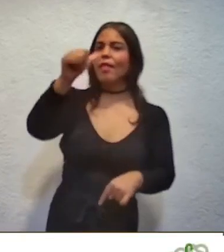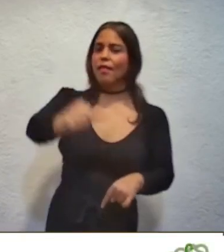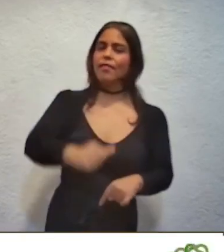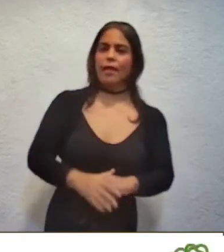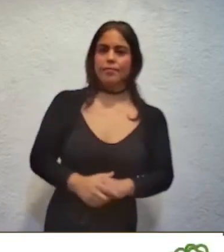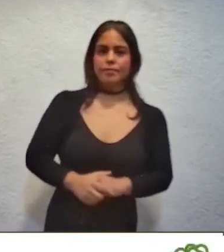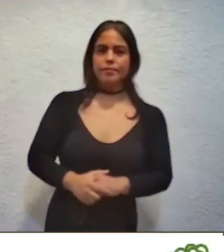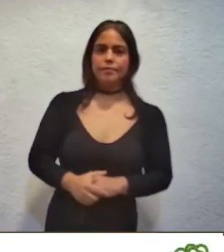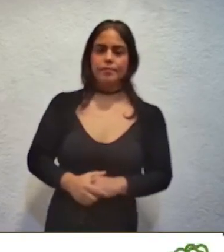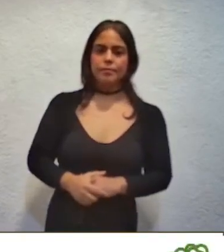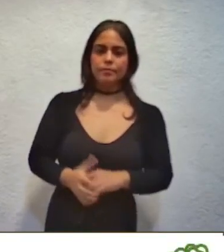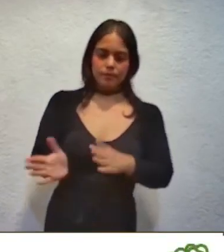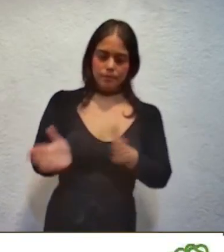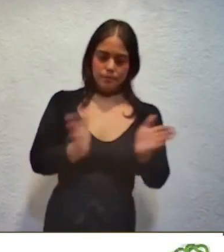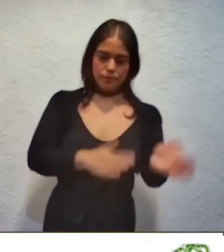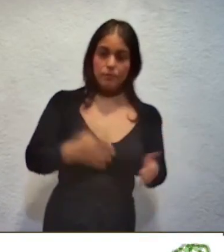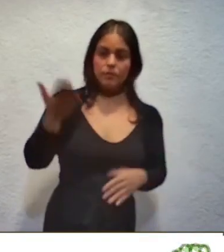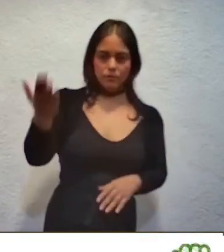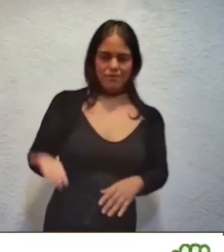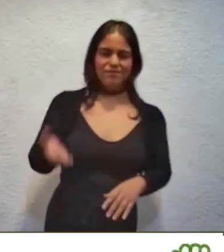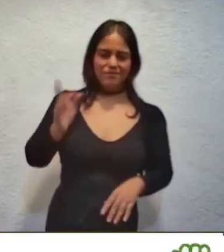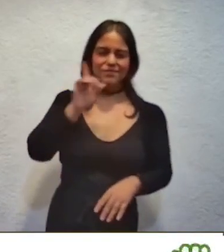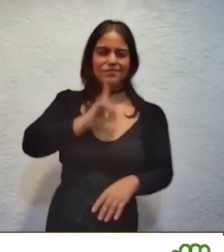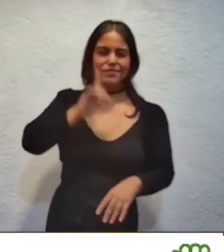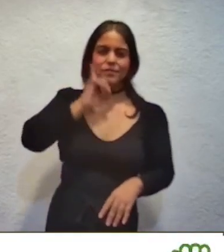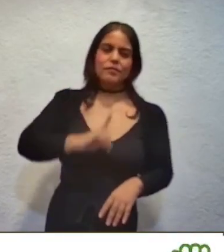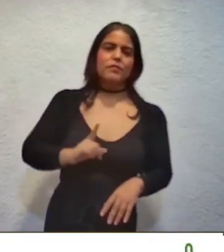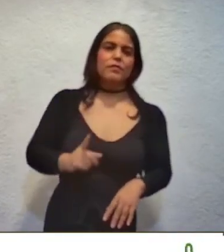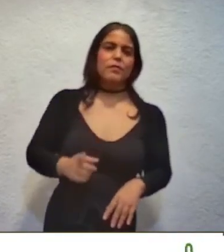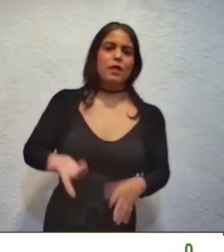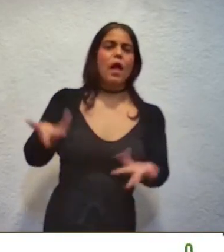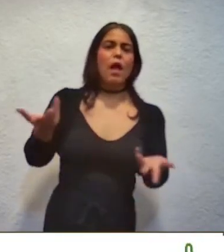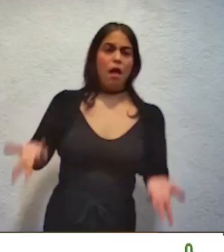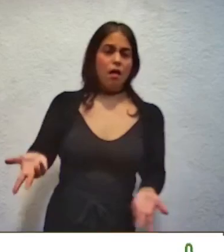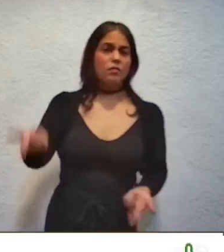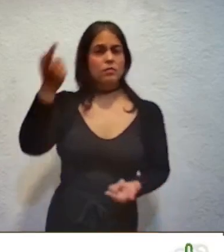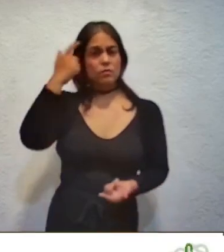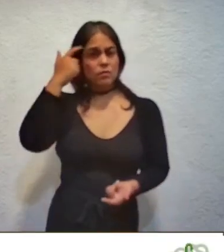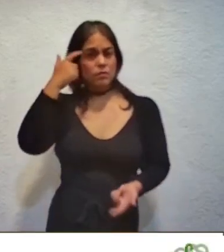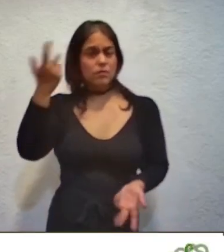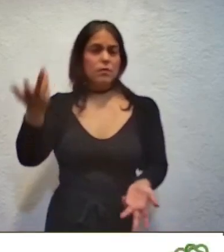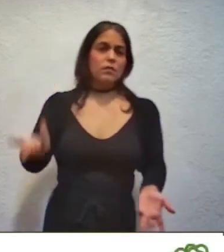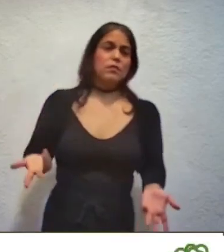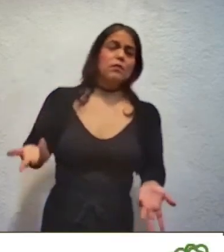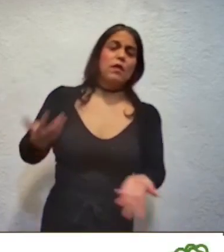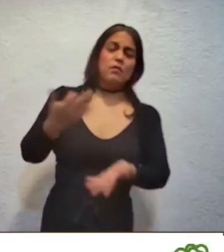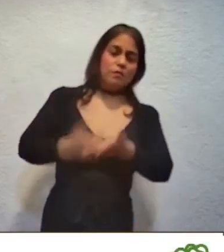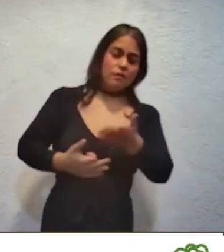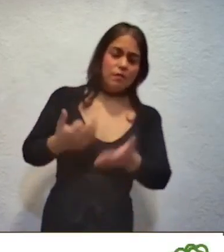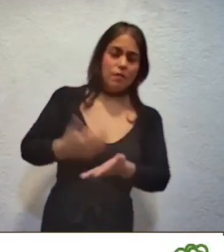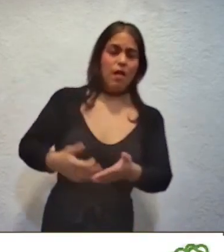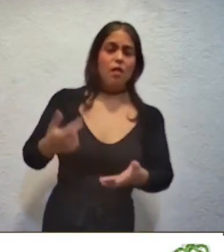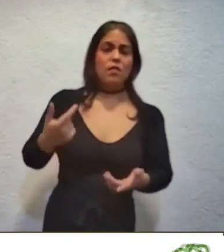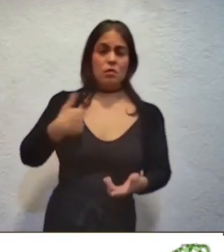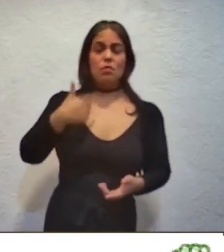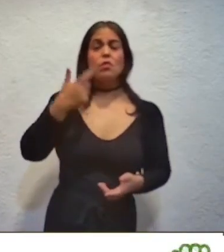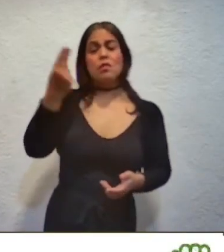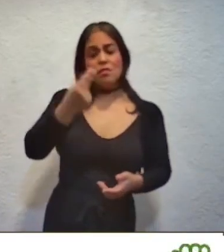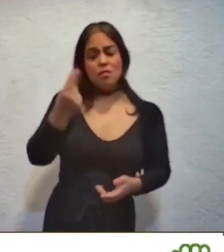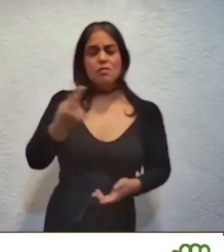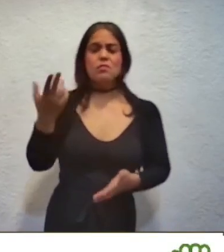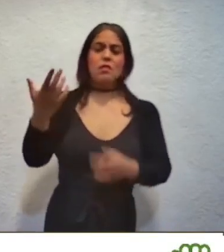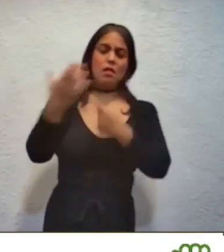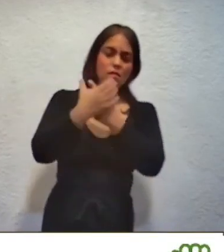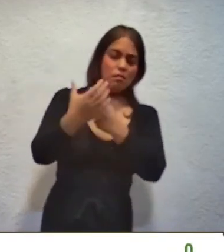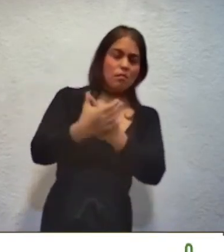parte, en razón de que la denunciante percibe seguridad emocional sobre su entorno, sintiéndose protegida y confiada en que no se